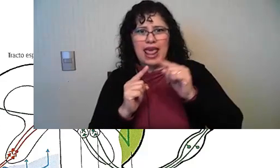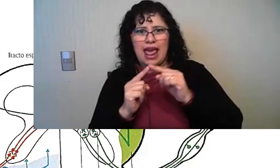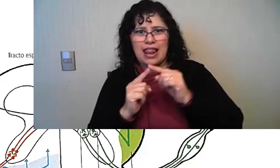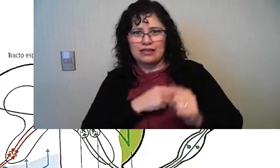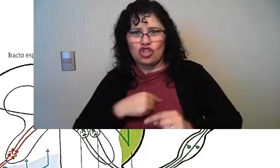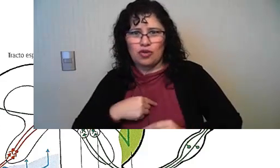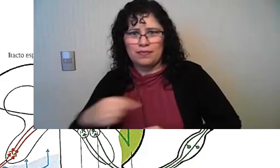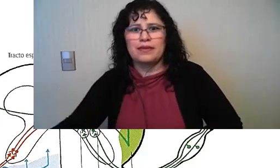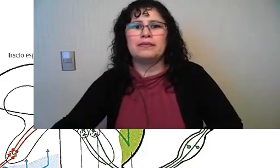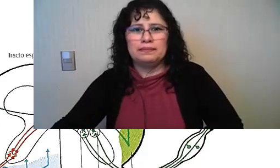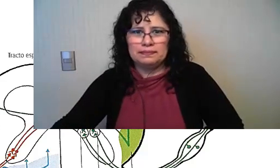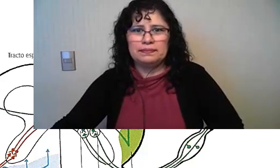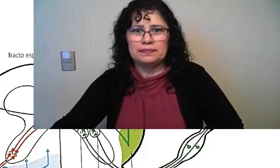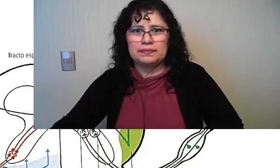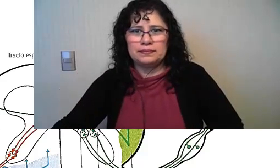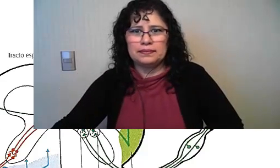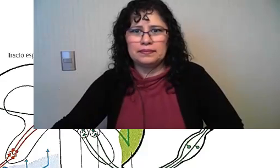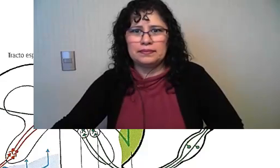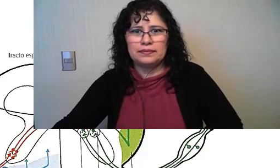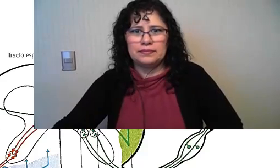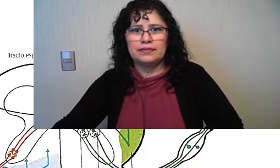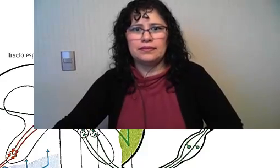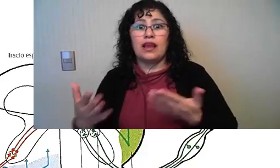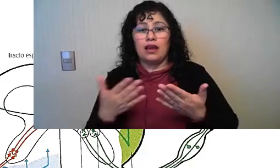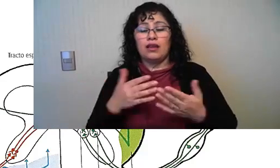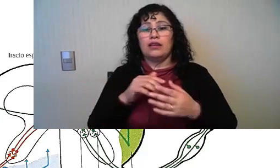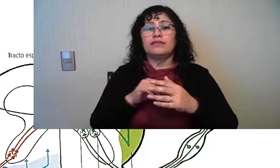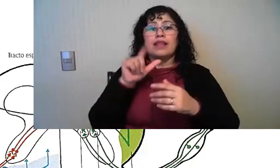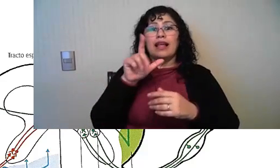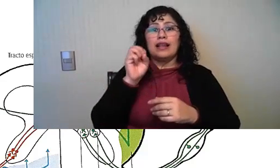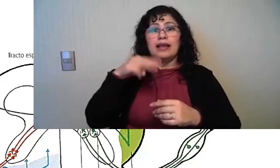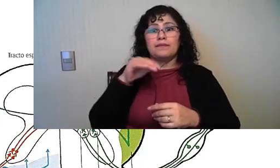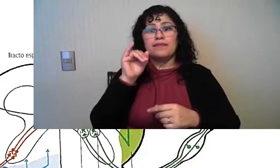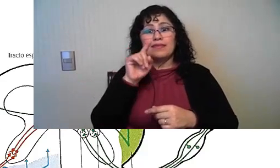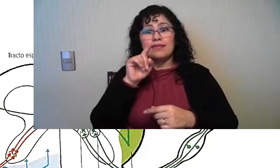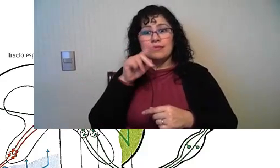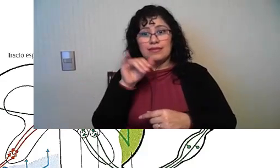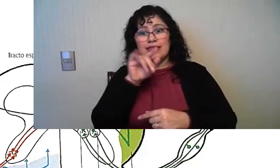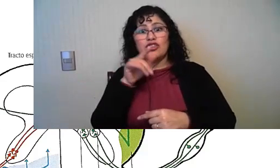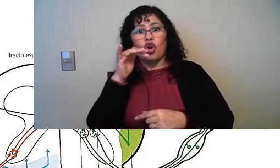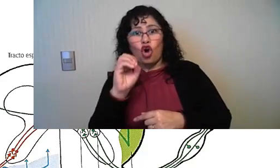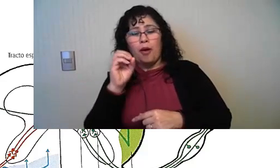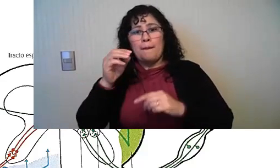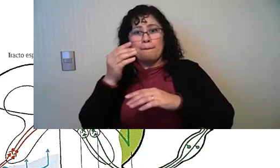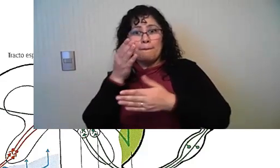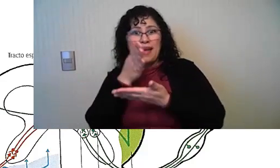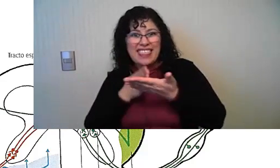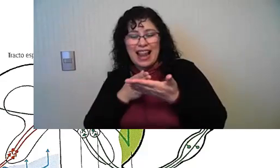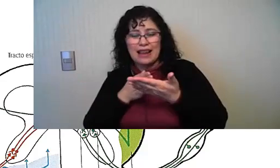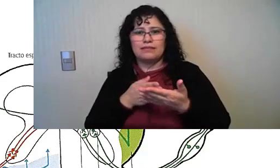lemnisco medial, información proprioceptiva y ectoreceptiva, un lemnisco